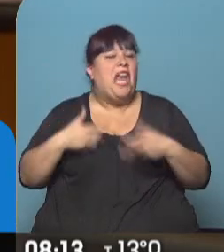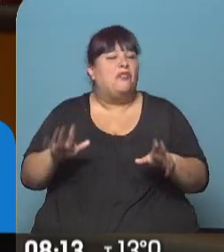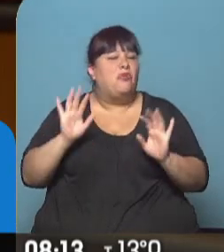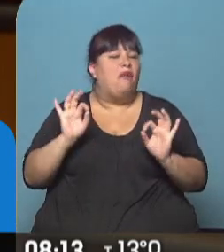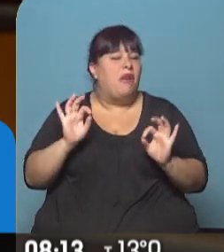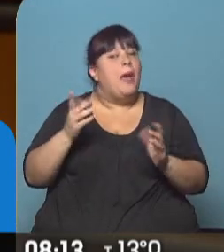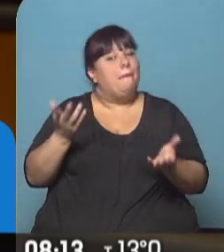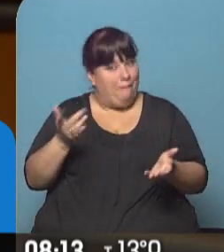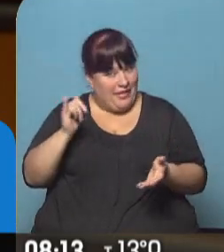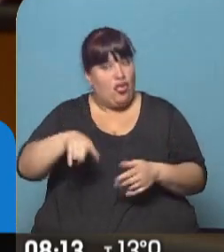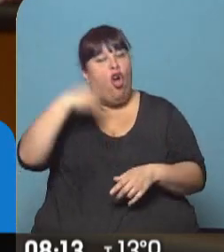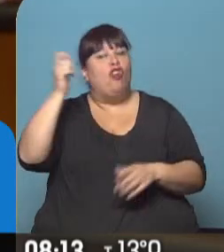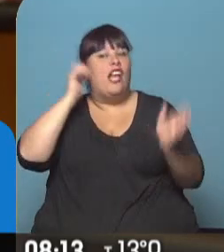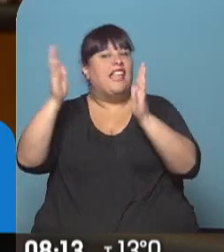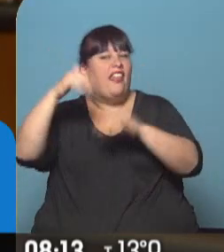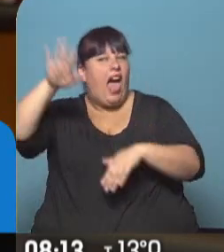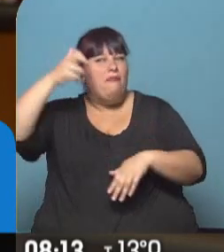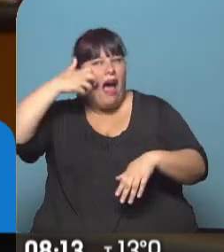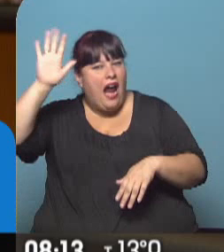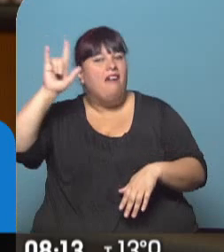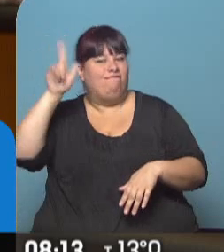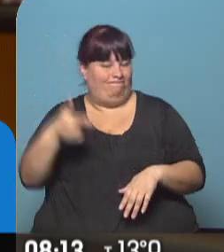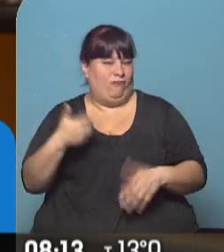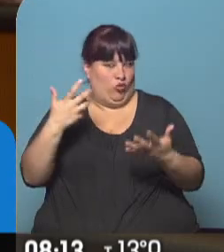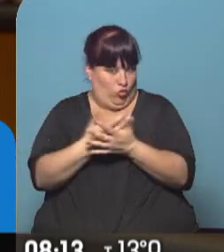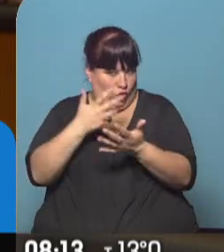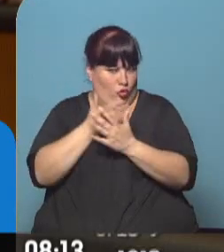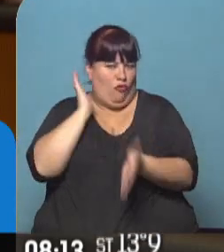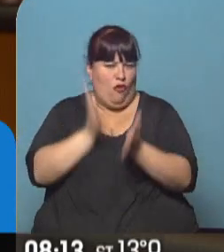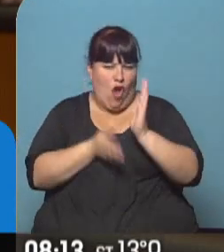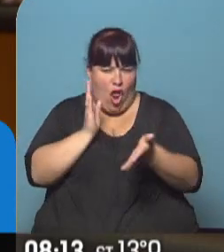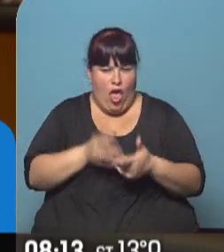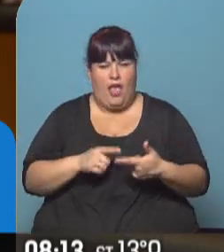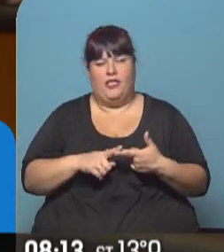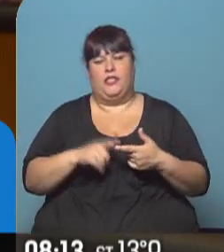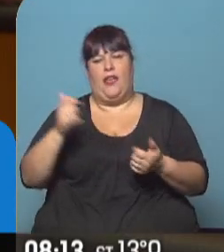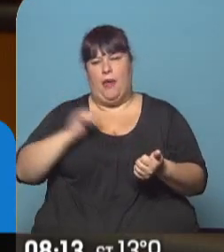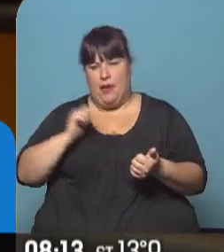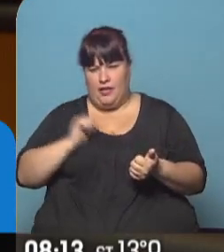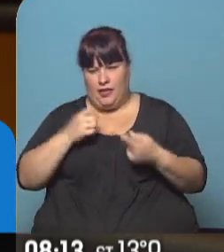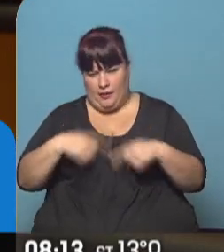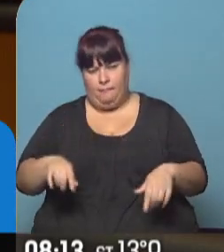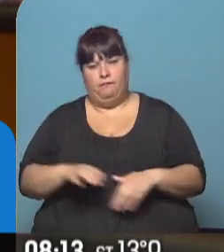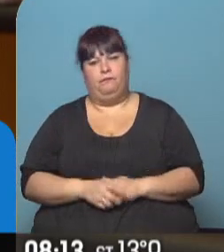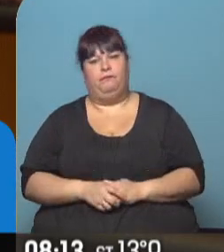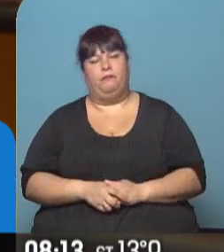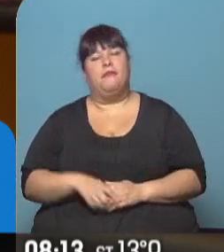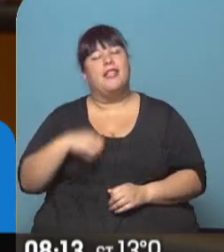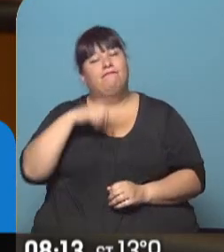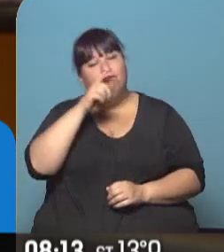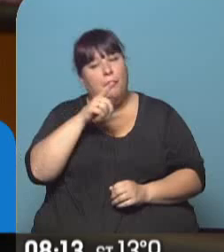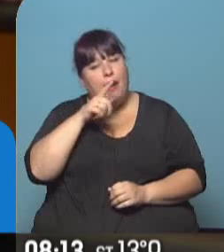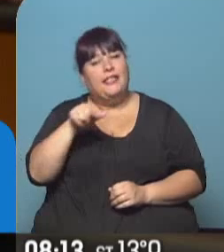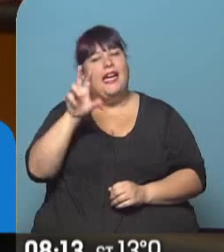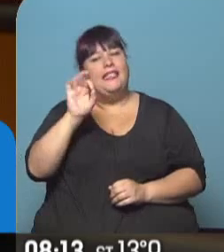pero si otras generaciones de argentinos sufrieron la violencia de las dictaduras me parece que